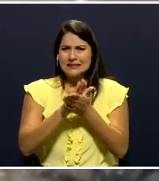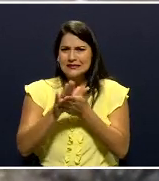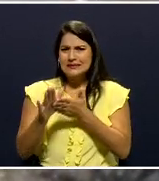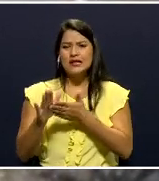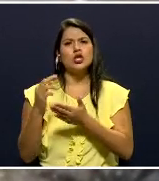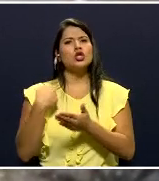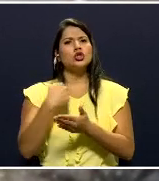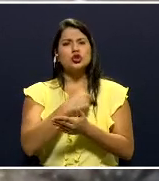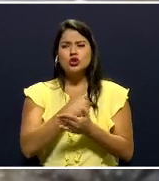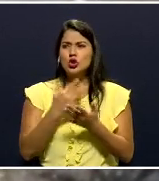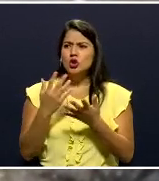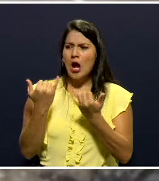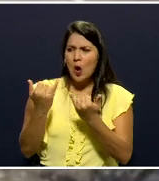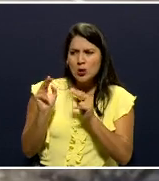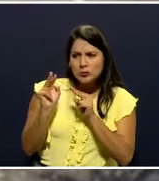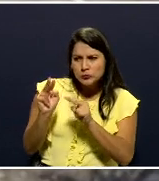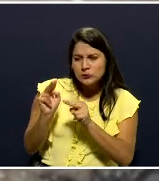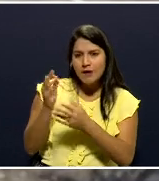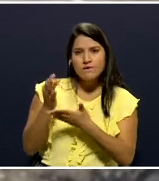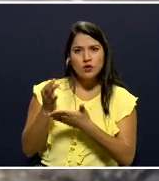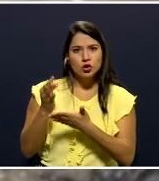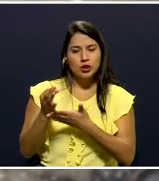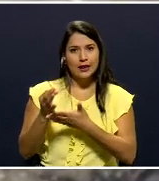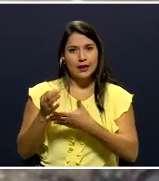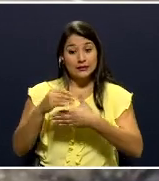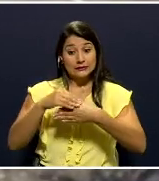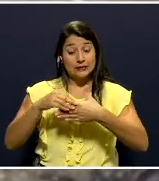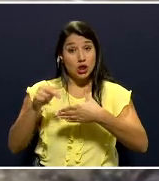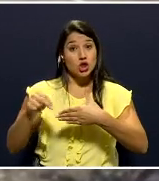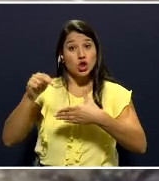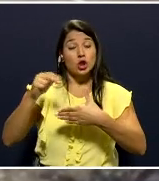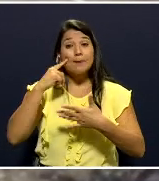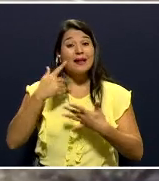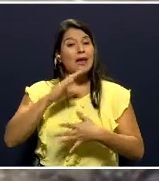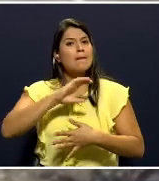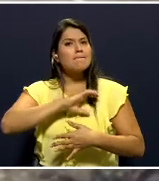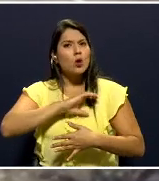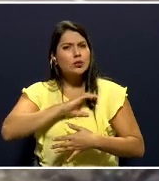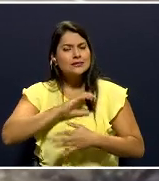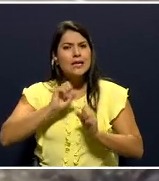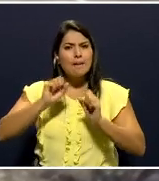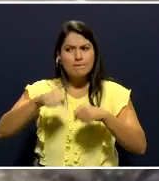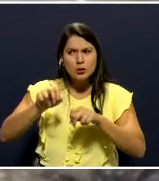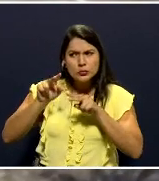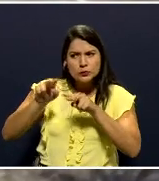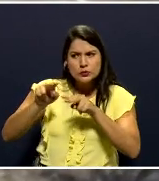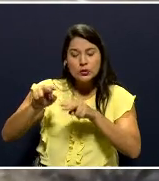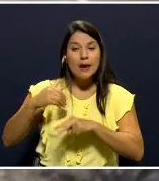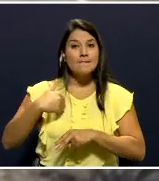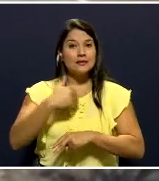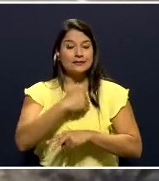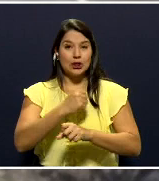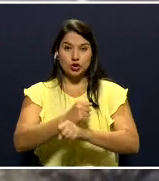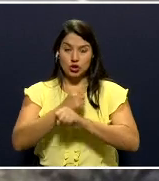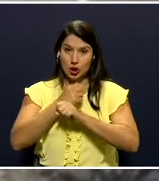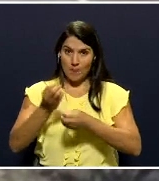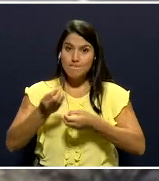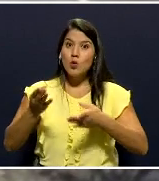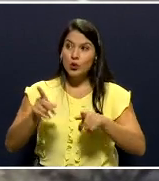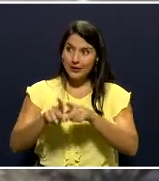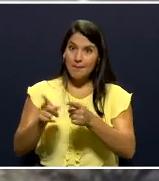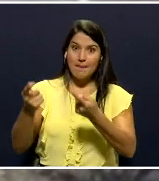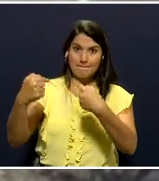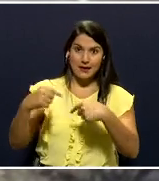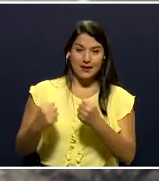estar en la frontera norte con la finalidad de que la Policía de Migración pueda realizar sus operativos. El Ministerio de Seguridad Pública va a cooperar, va a